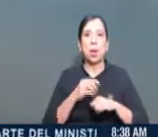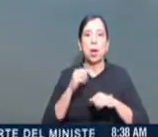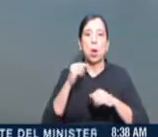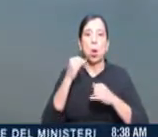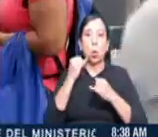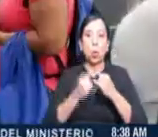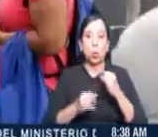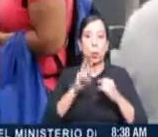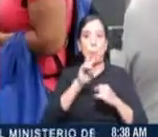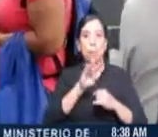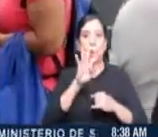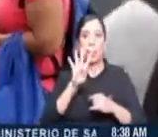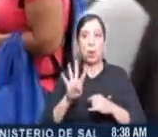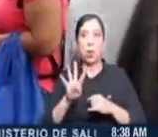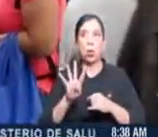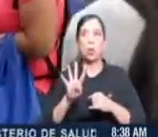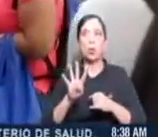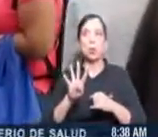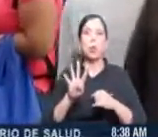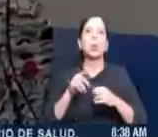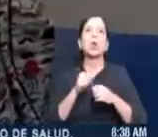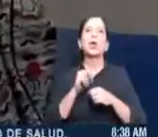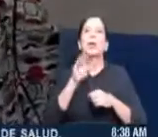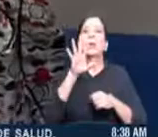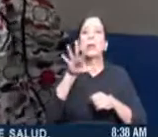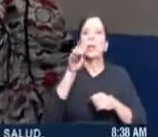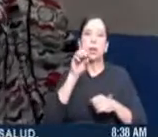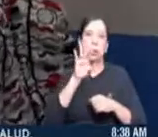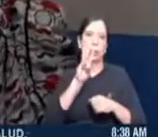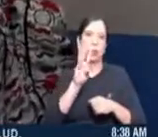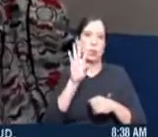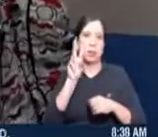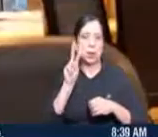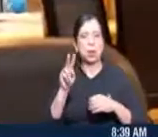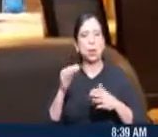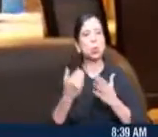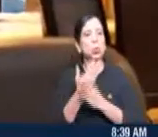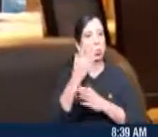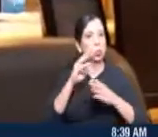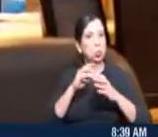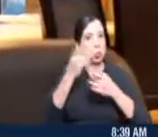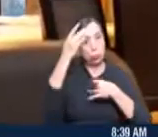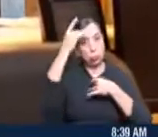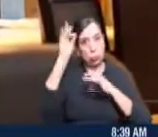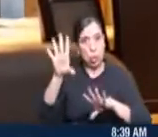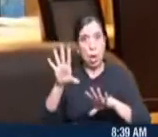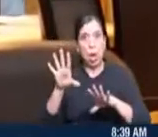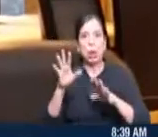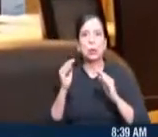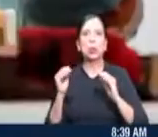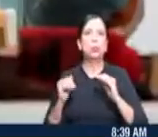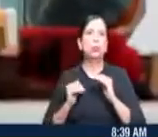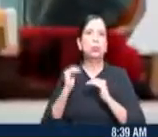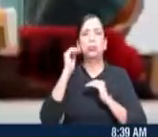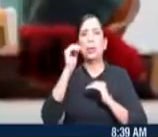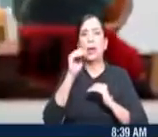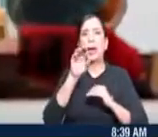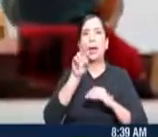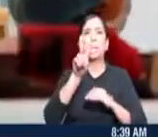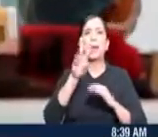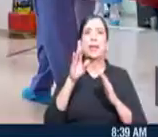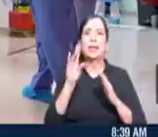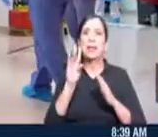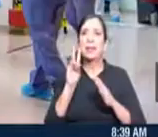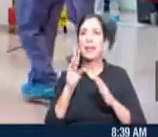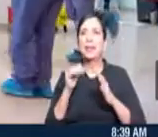24 horas, Panamá registró 562 nuevos casos, que elevan la cifra de contagio a 27.314,